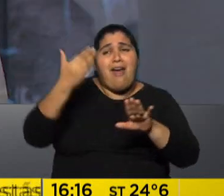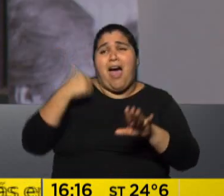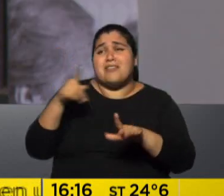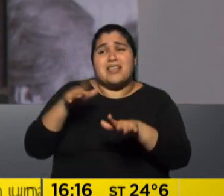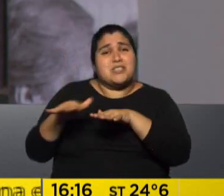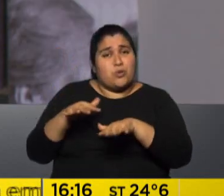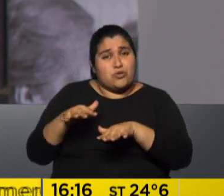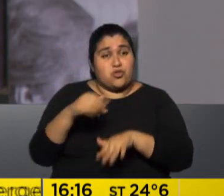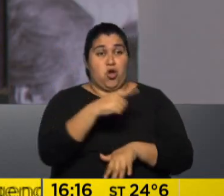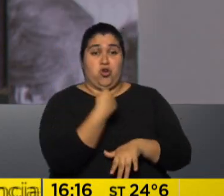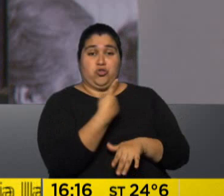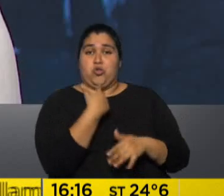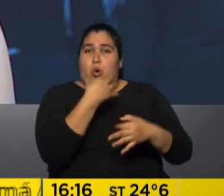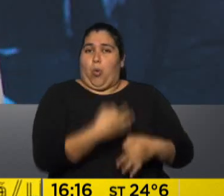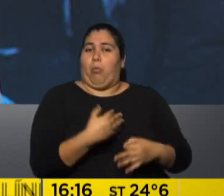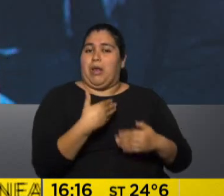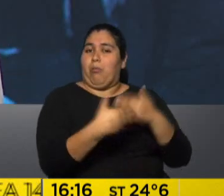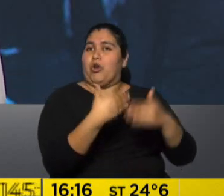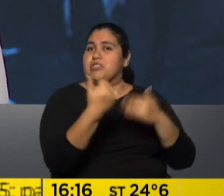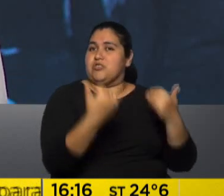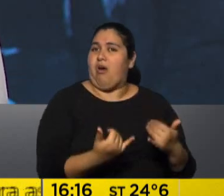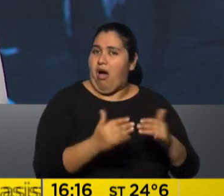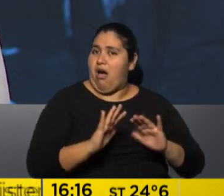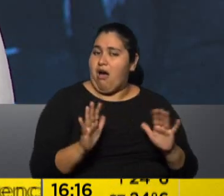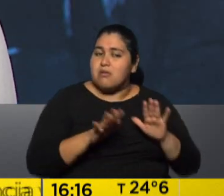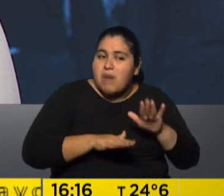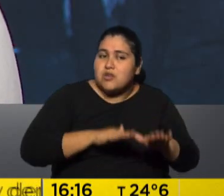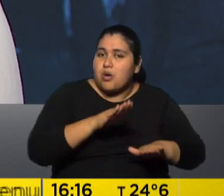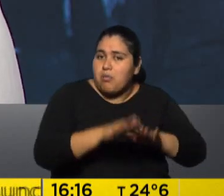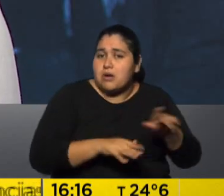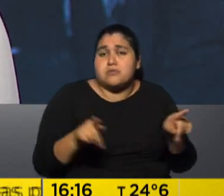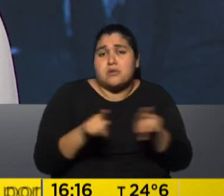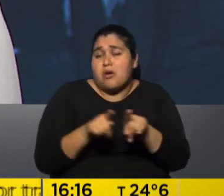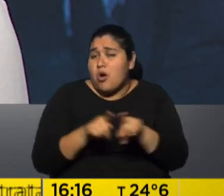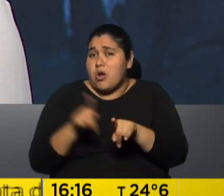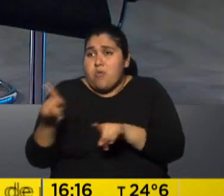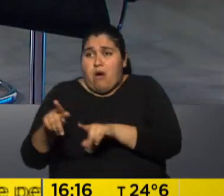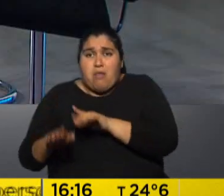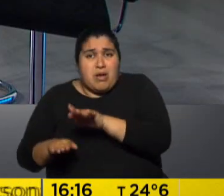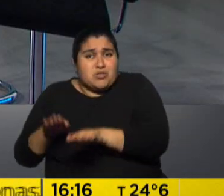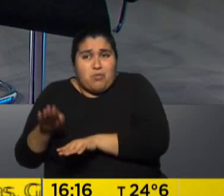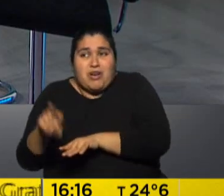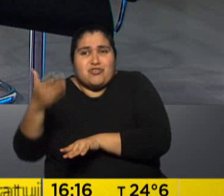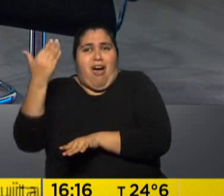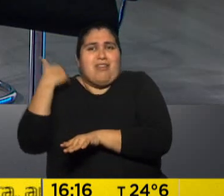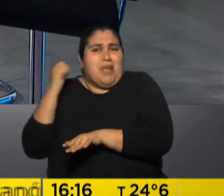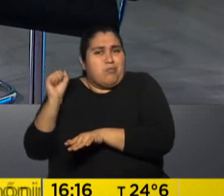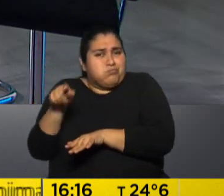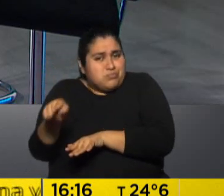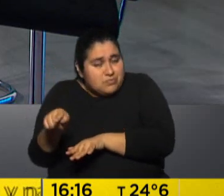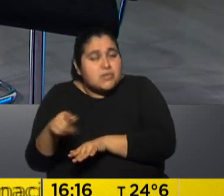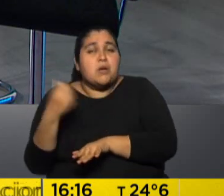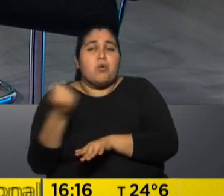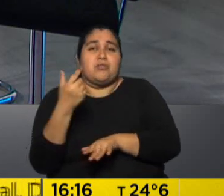tenemos que cumplir por este proceso y ellos, o a veces la persona, sea hombre o mujer, que critica, debe comprender que dentro de la